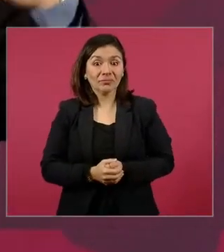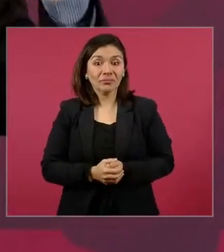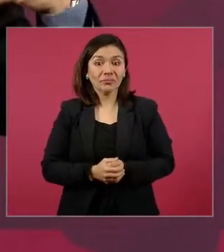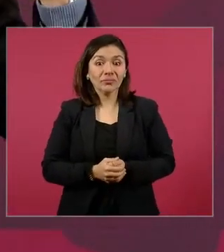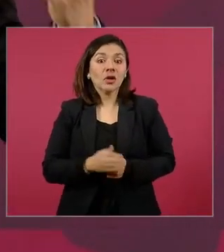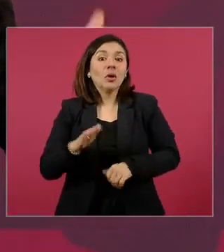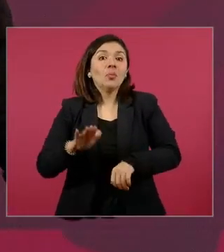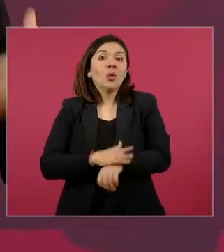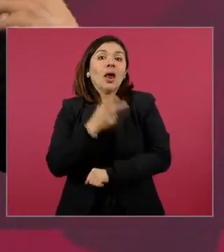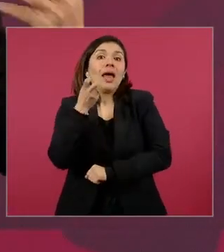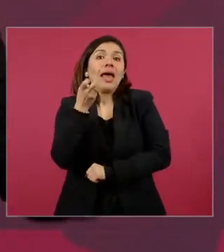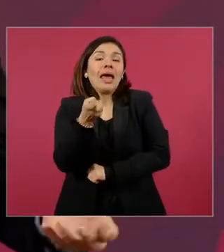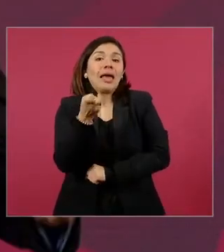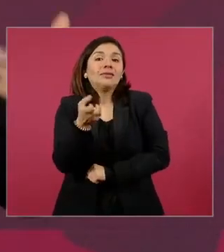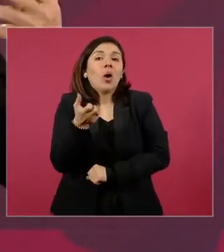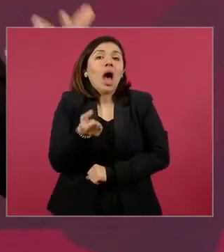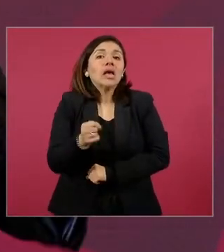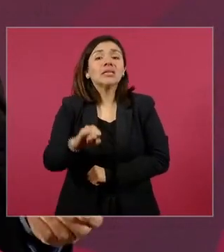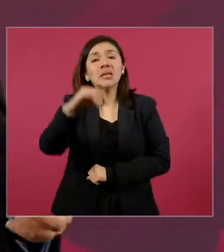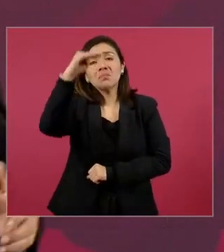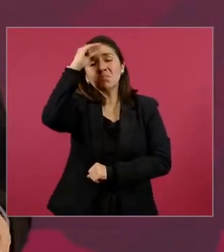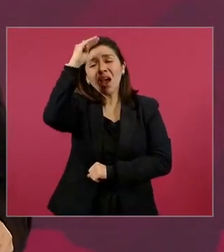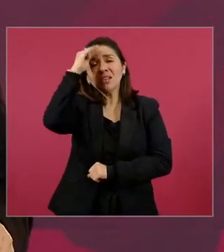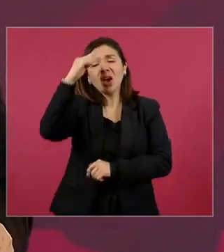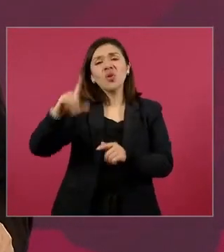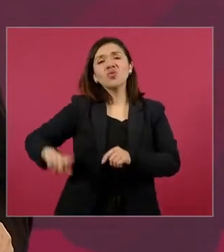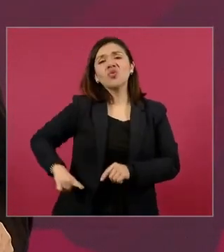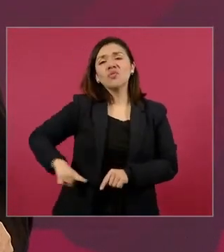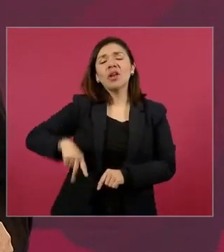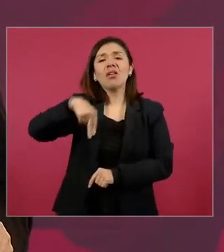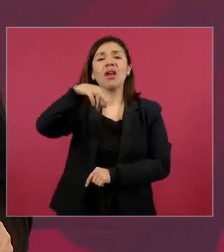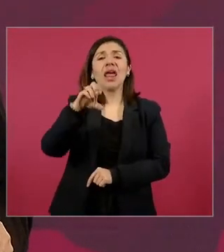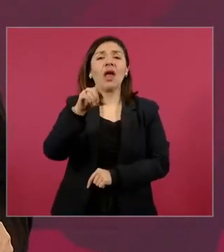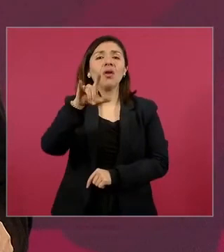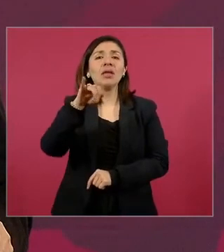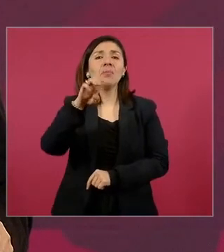porque ese es el pensamiento neoliberal.